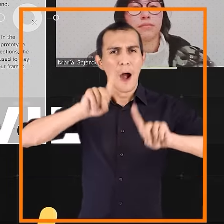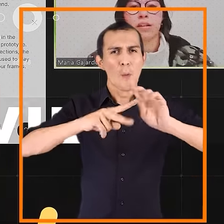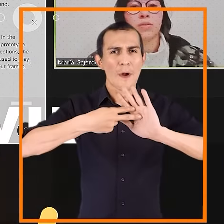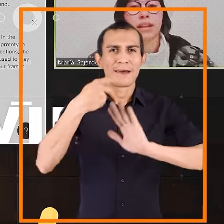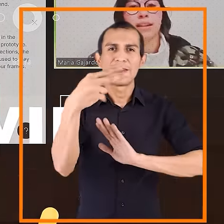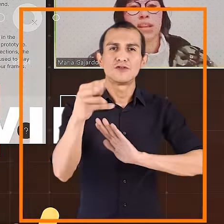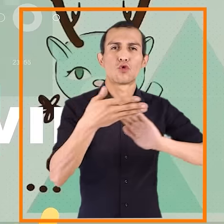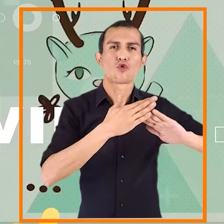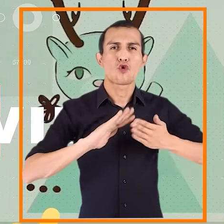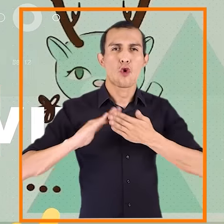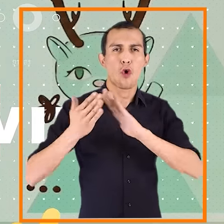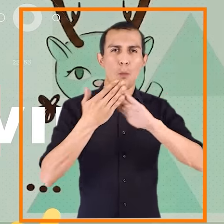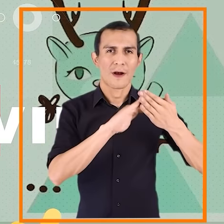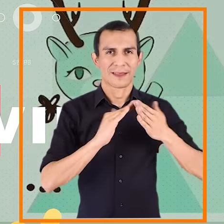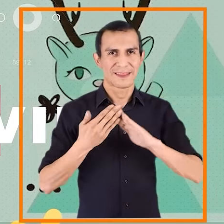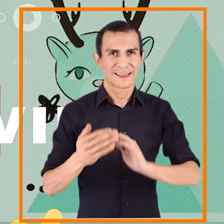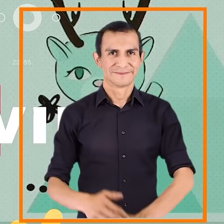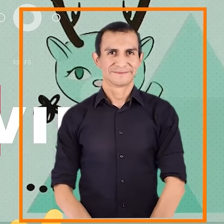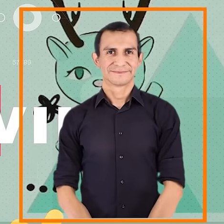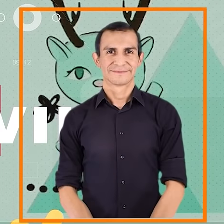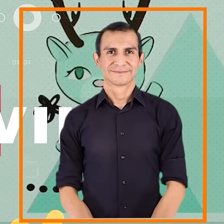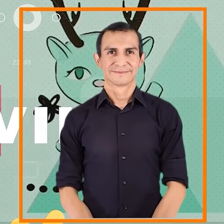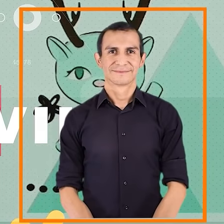resuelva un problema de sus comunidades.